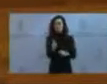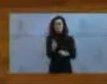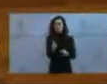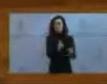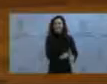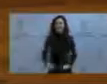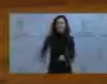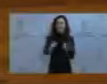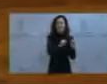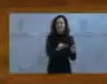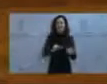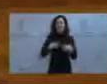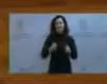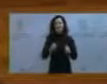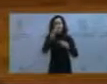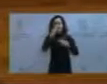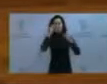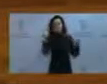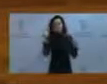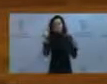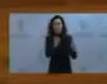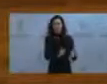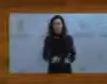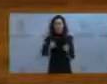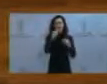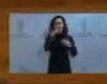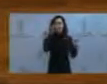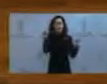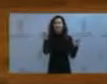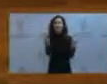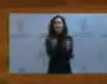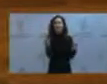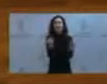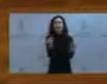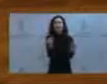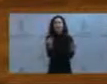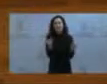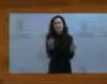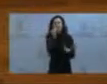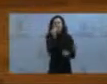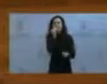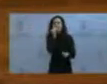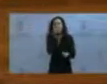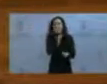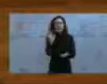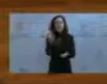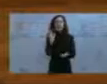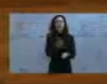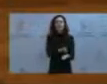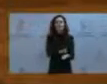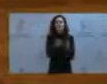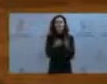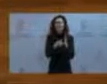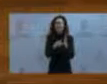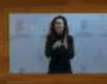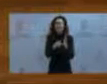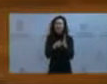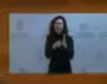sanidad pública. Defender lo público es dar el mejor servicio con más calidad, con